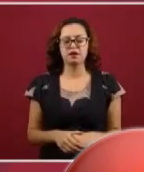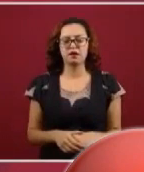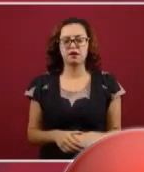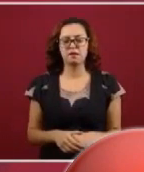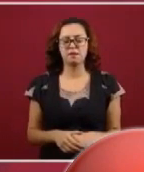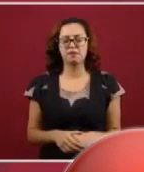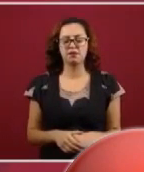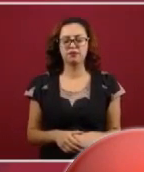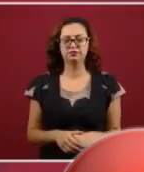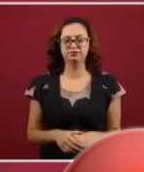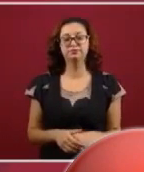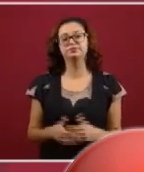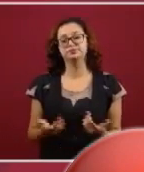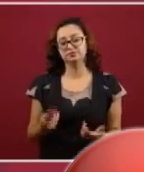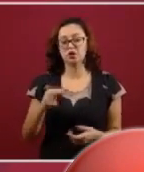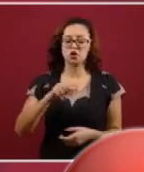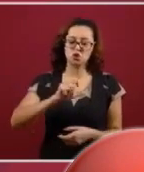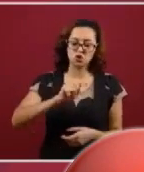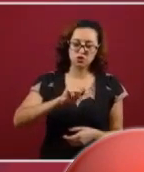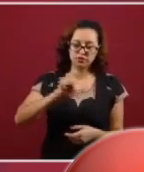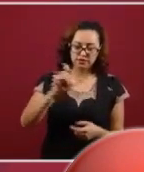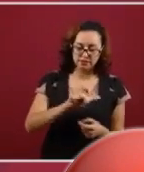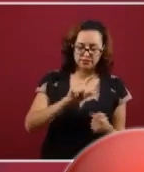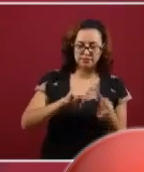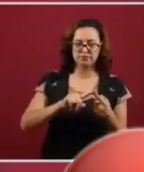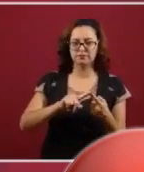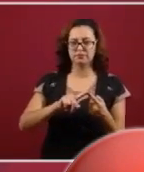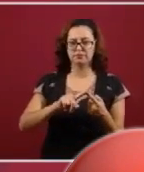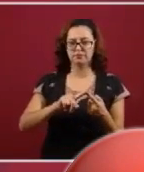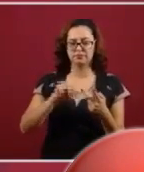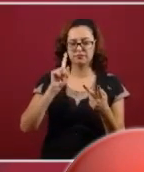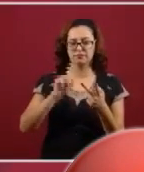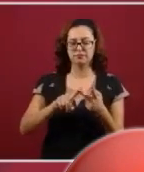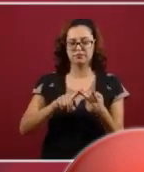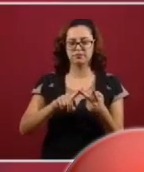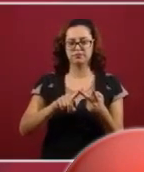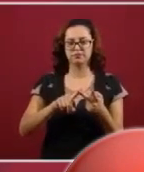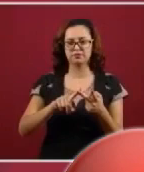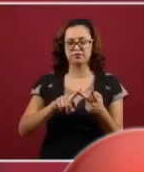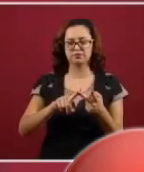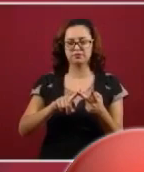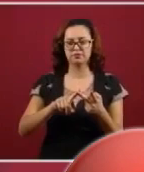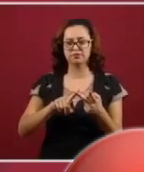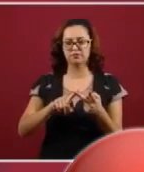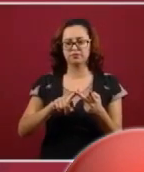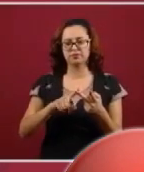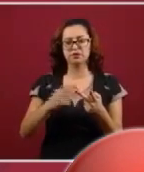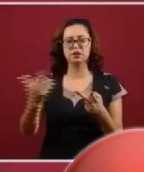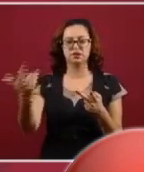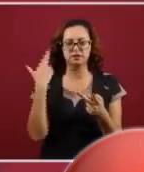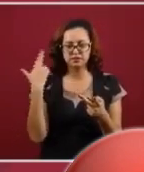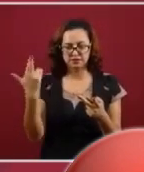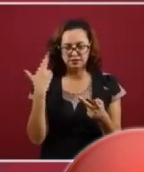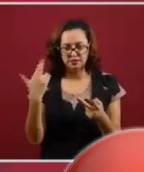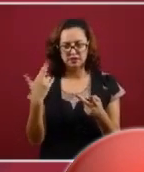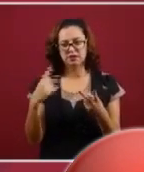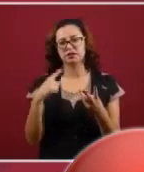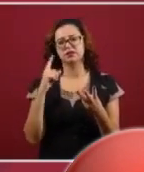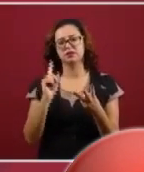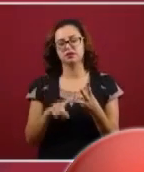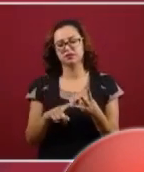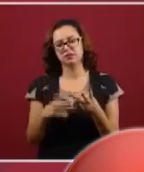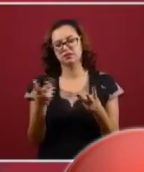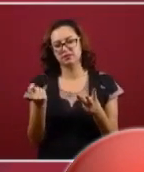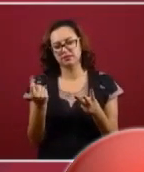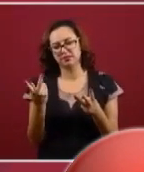integrar Notimex con estaciones de radio,